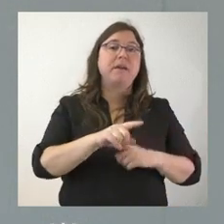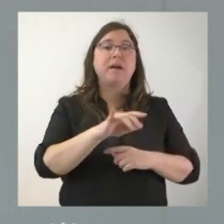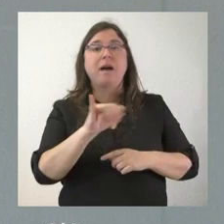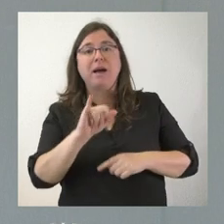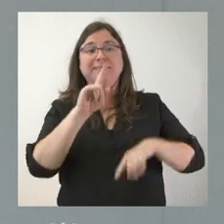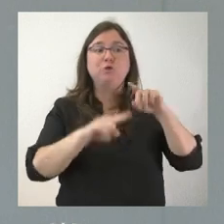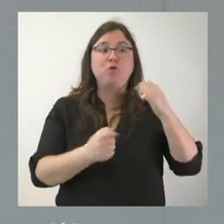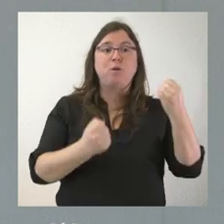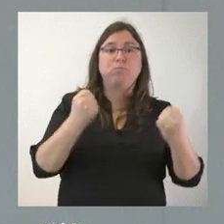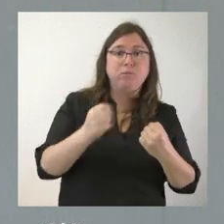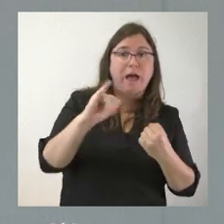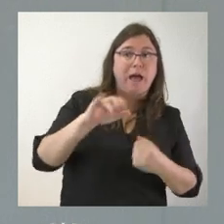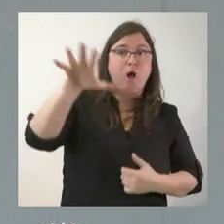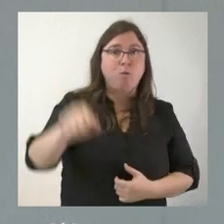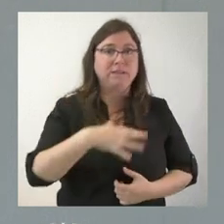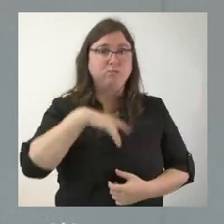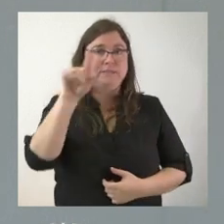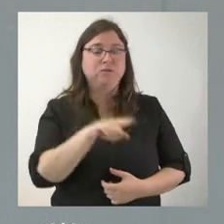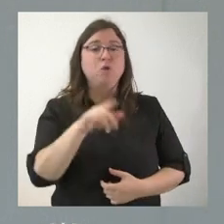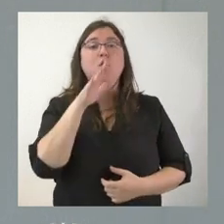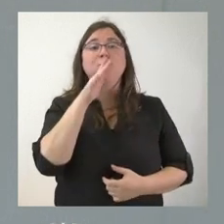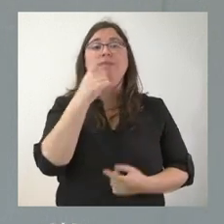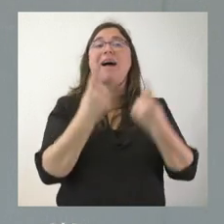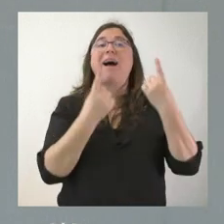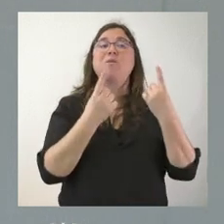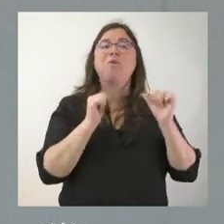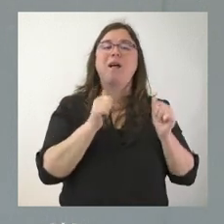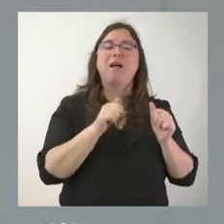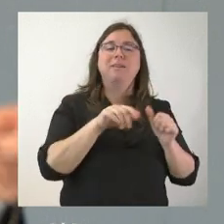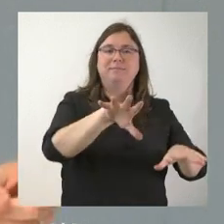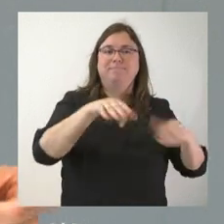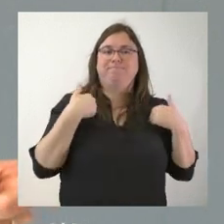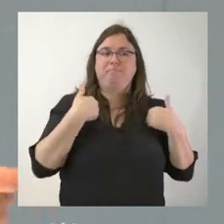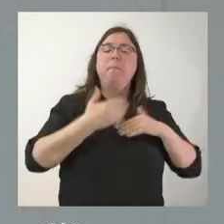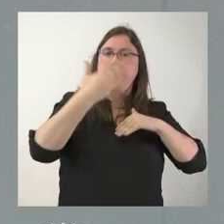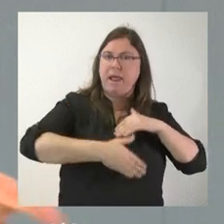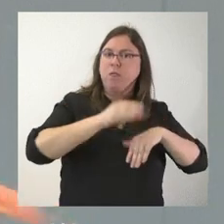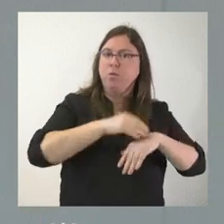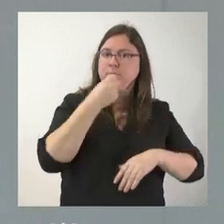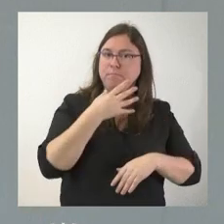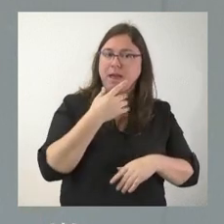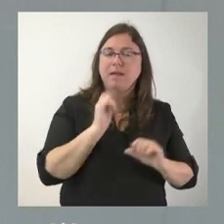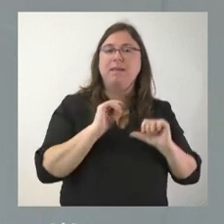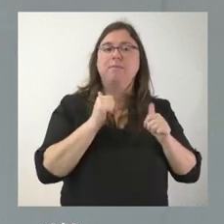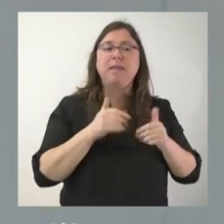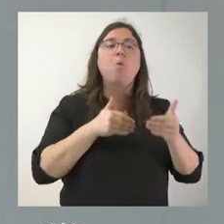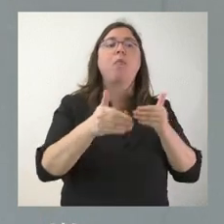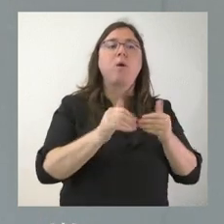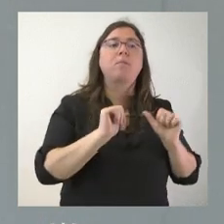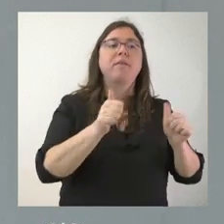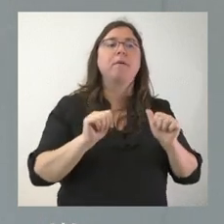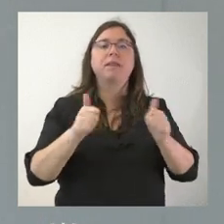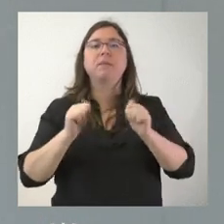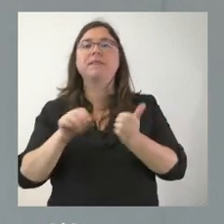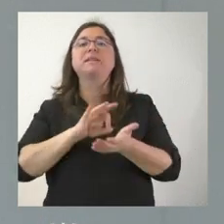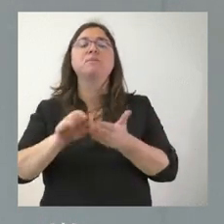también de estos vehículos en el mercado pues es por los que los diferentes adjudicatarios van dentro del plazo que tienen tomando las decisiones de cuando comienzan la prestación